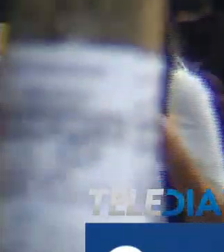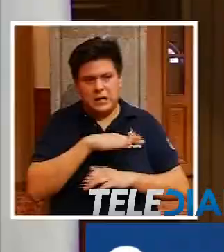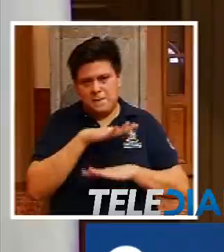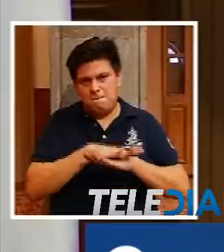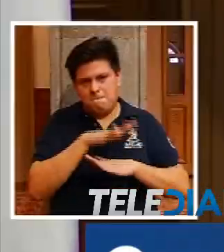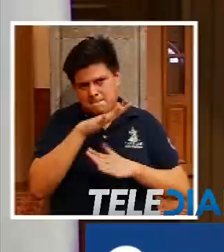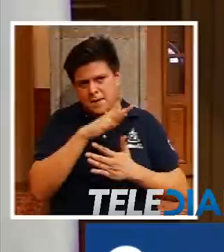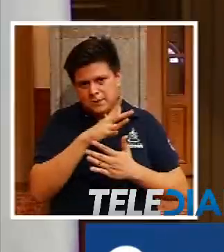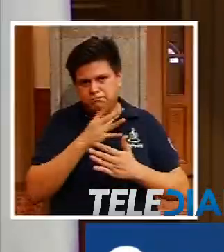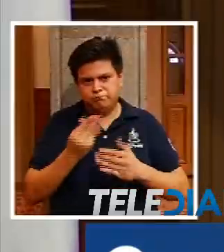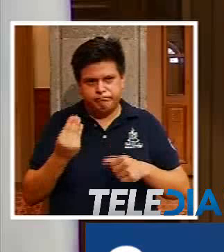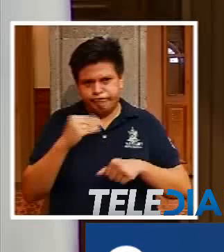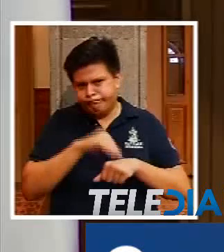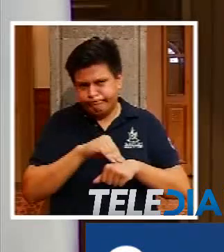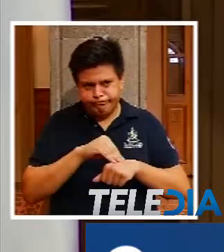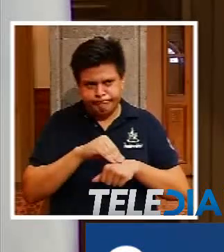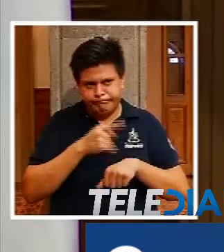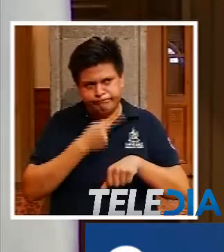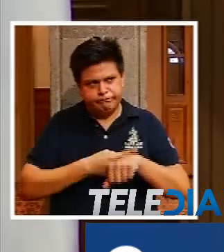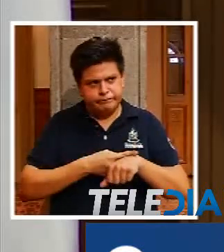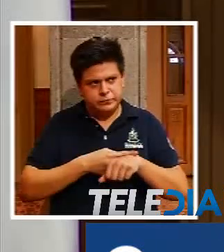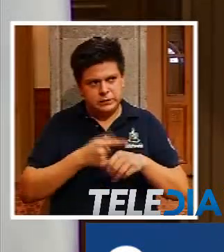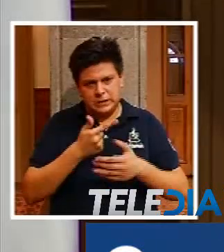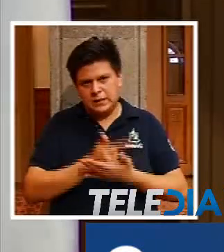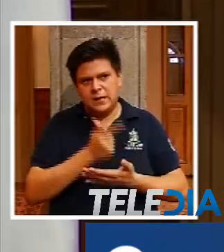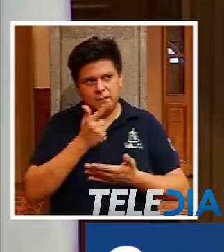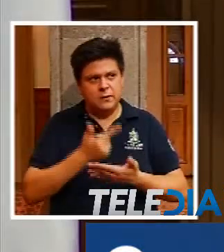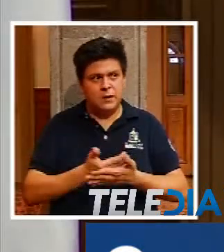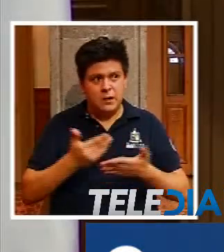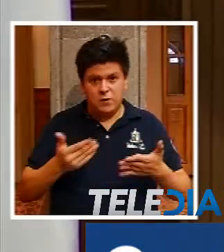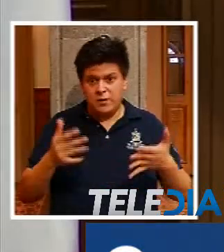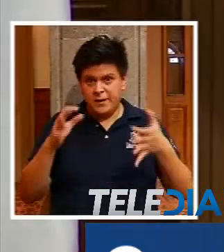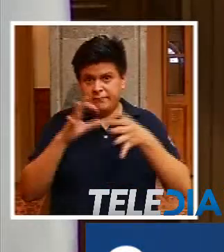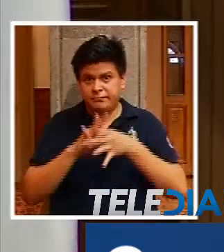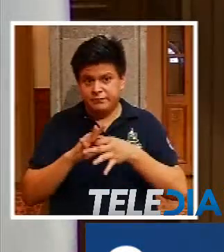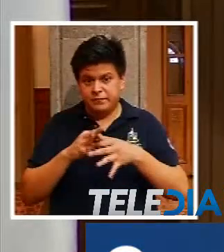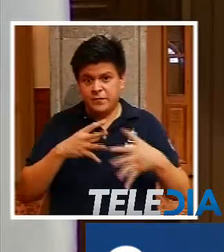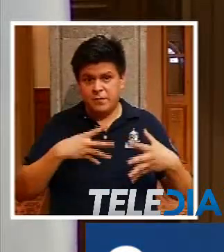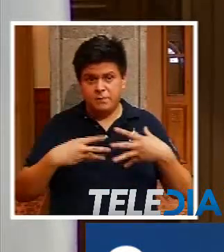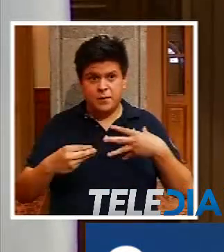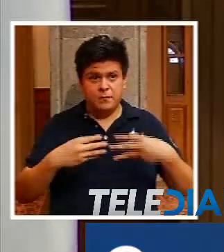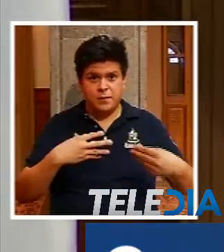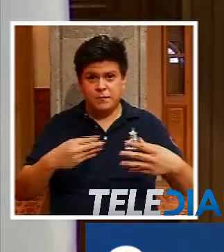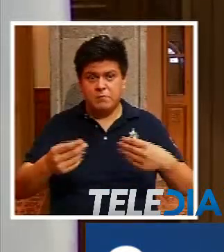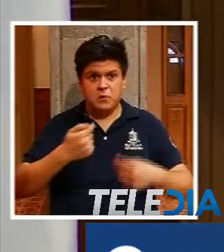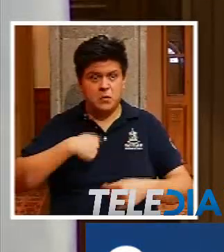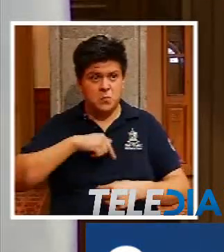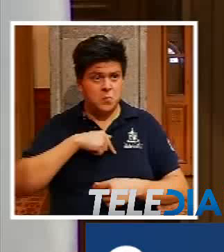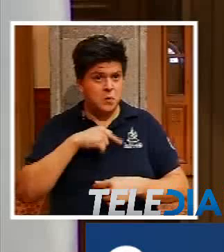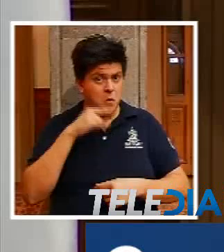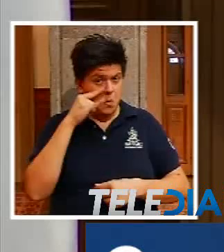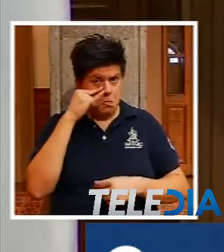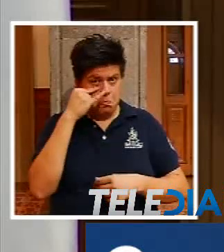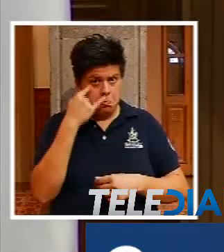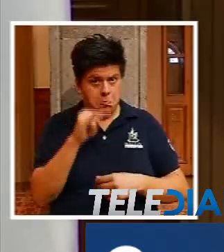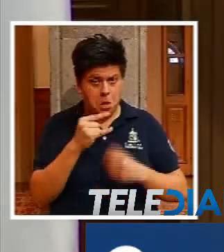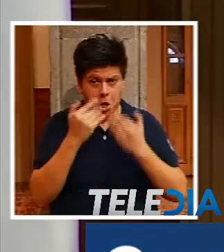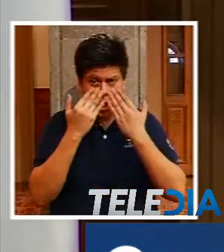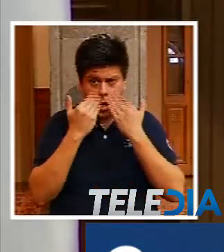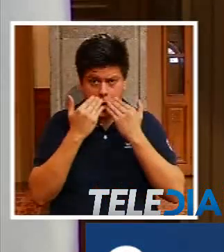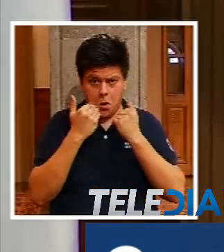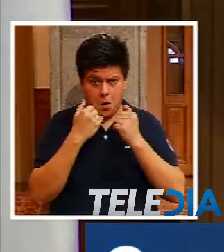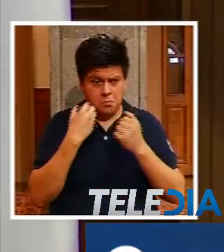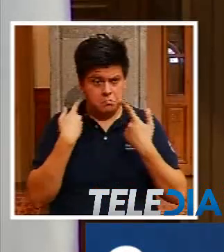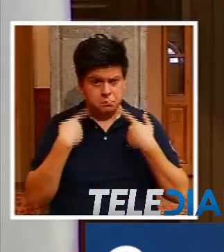suicidios. Ahora, directamente relacionadas con contagios, no hemos observado ningún caso de suicidio, si de alguien que se